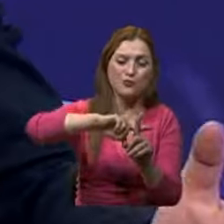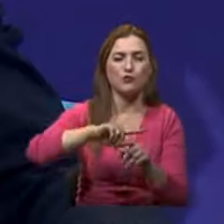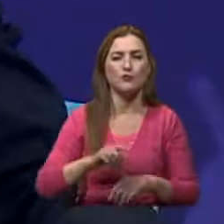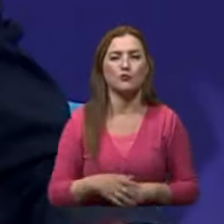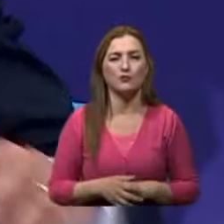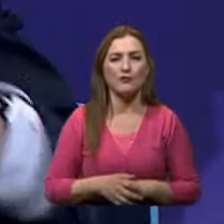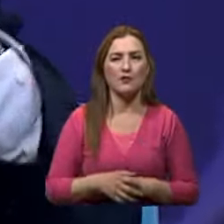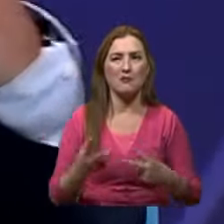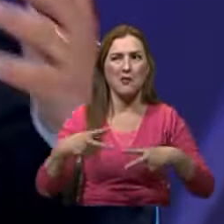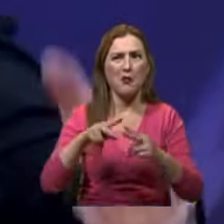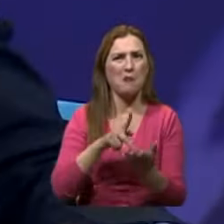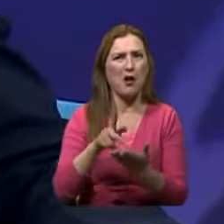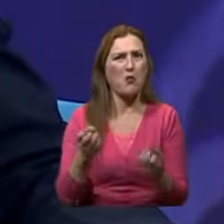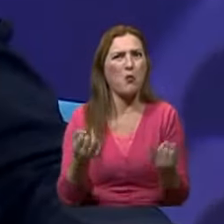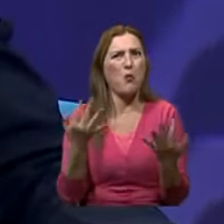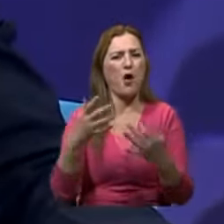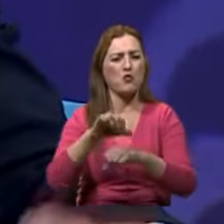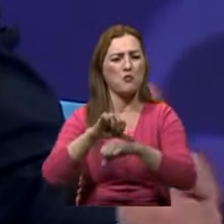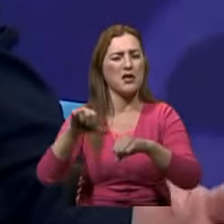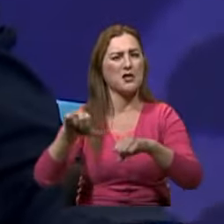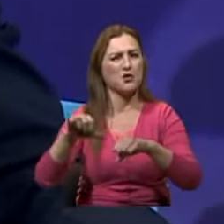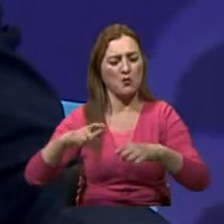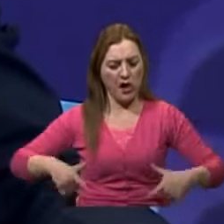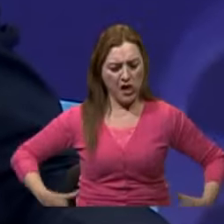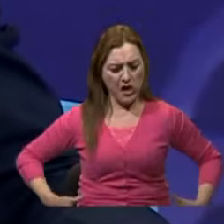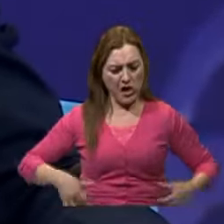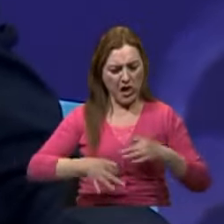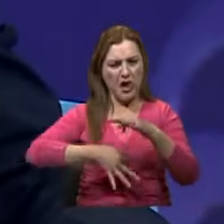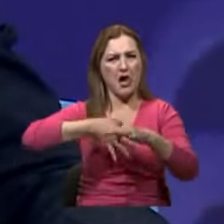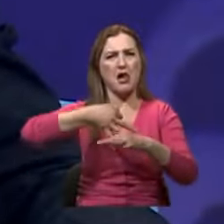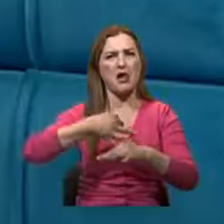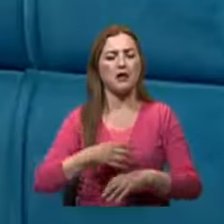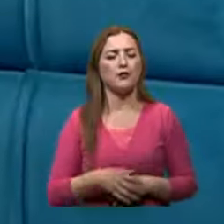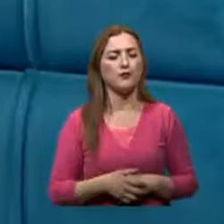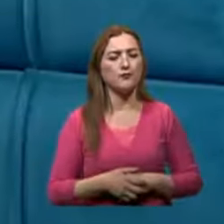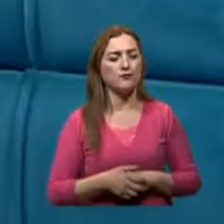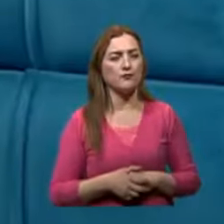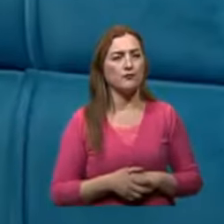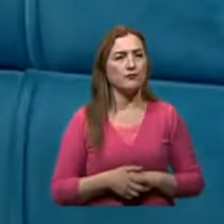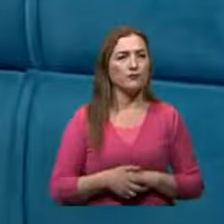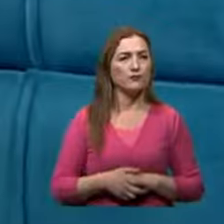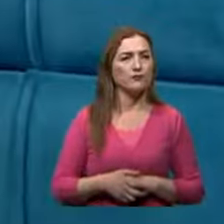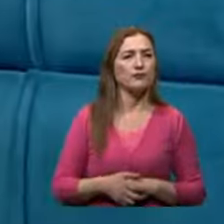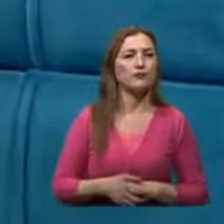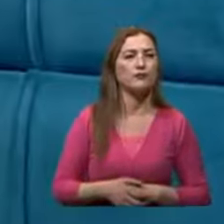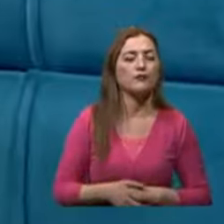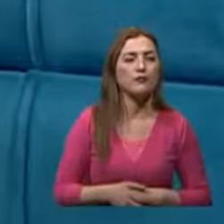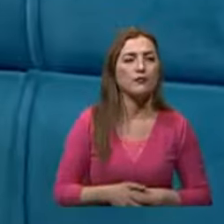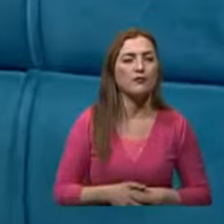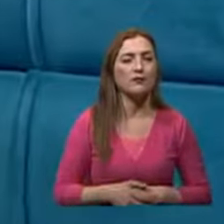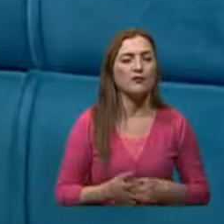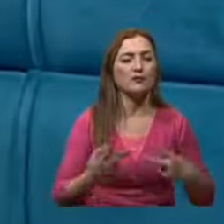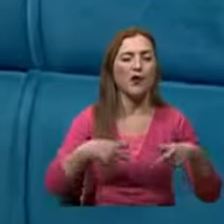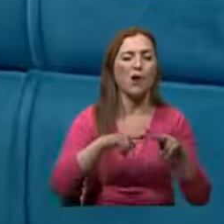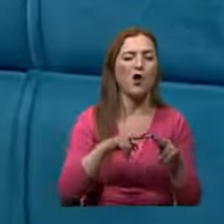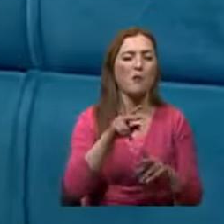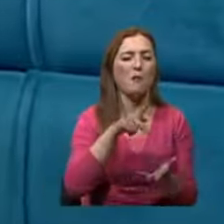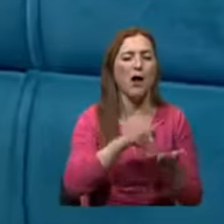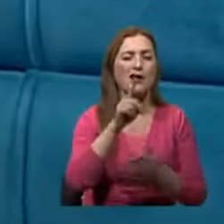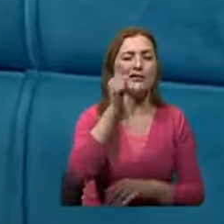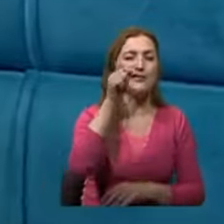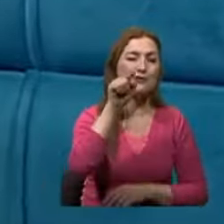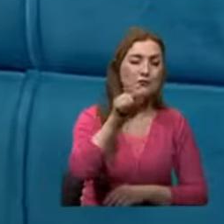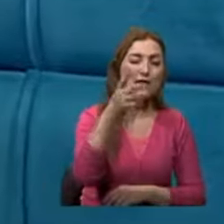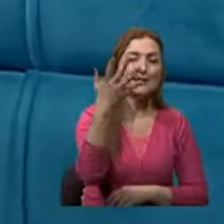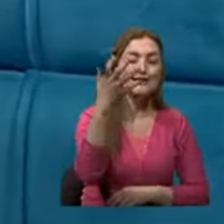usted de los costos? ¿Cuánto podría costar esta cirugía si es que no tendría seguro? Así es, como escuché, son entre $10,000 a